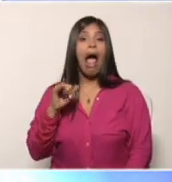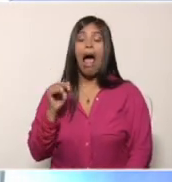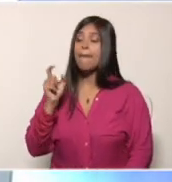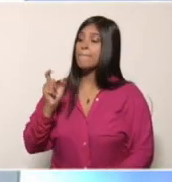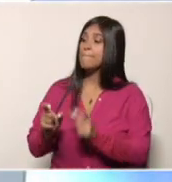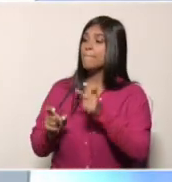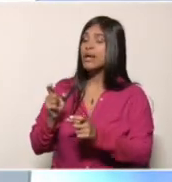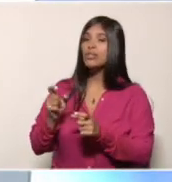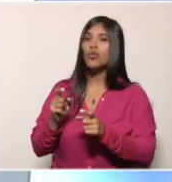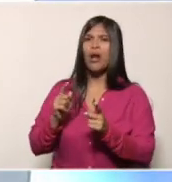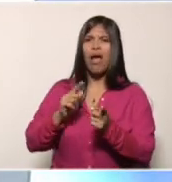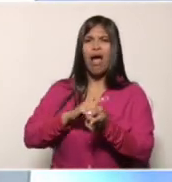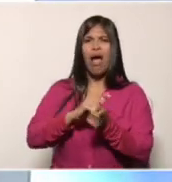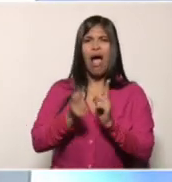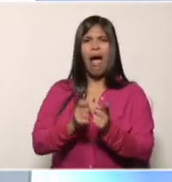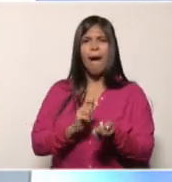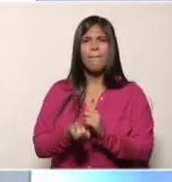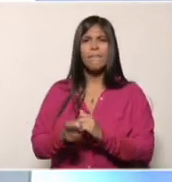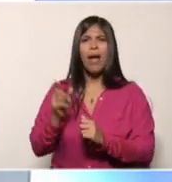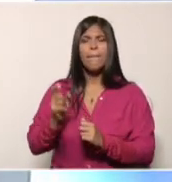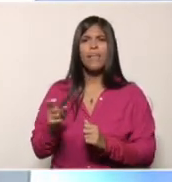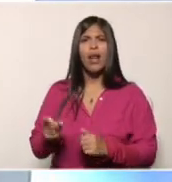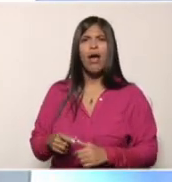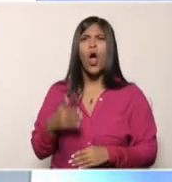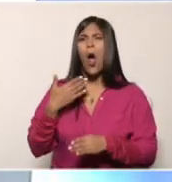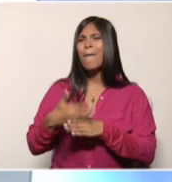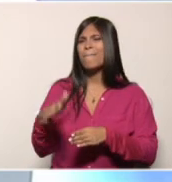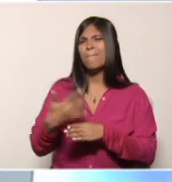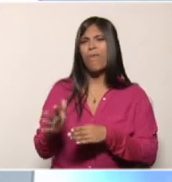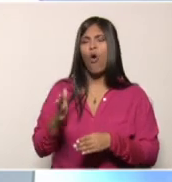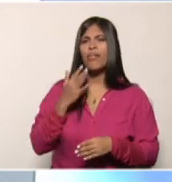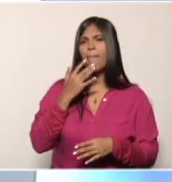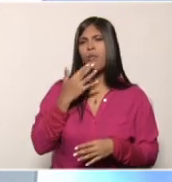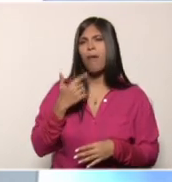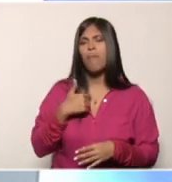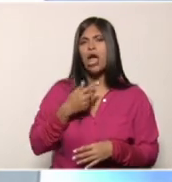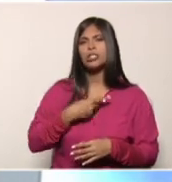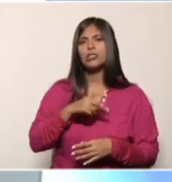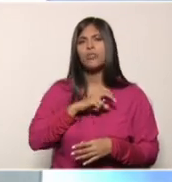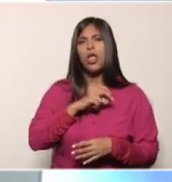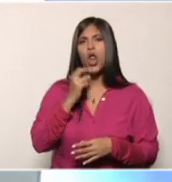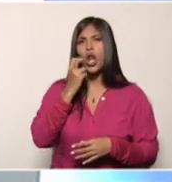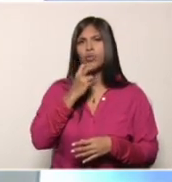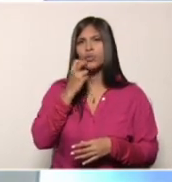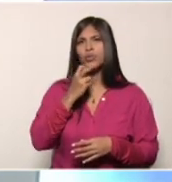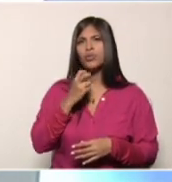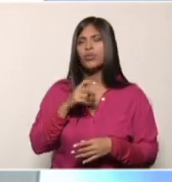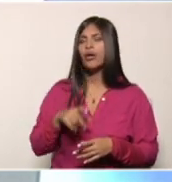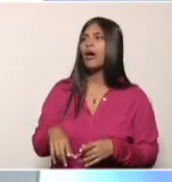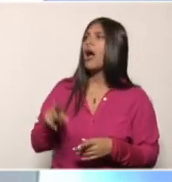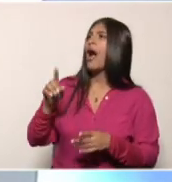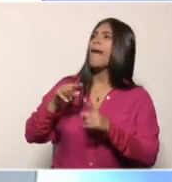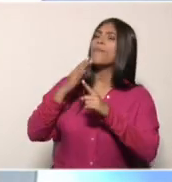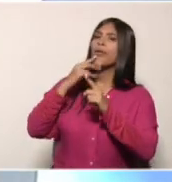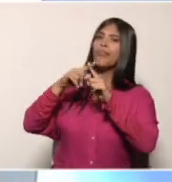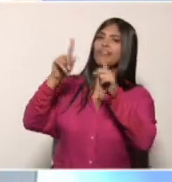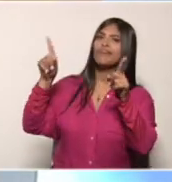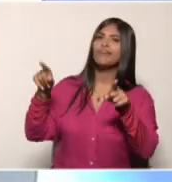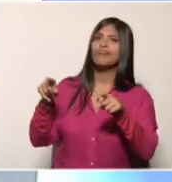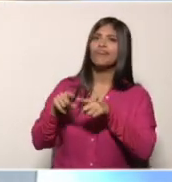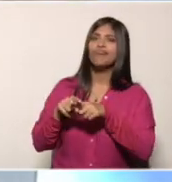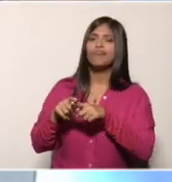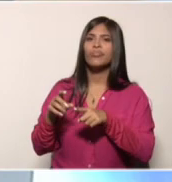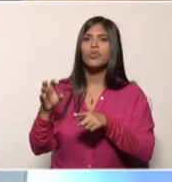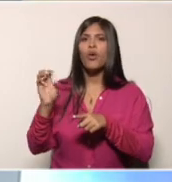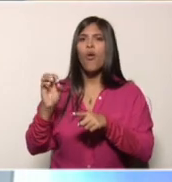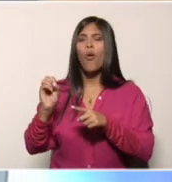tienden a sustituir las palabras a diario y no importa que hable por lo menos close la ventana o open the